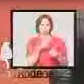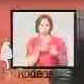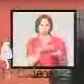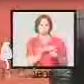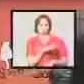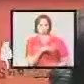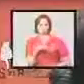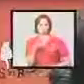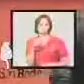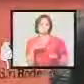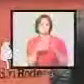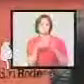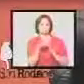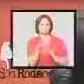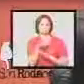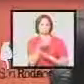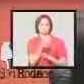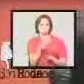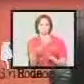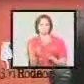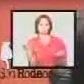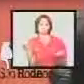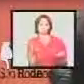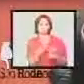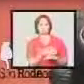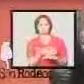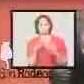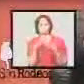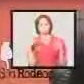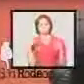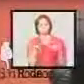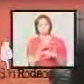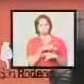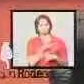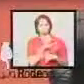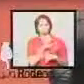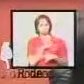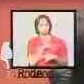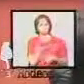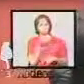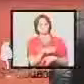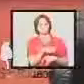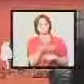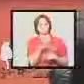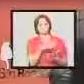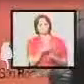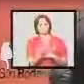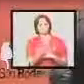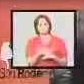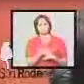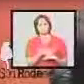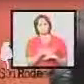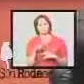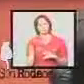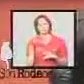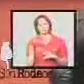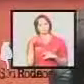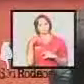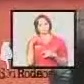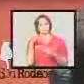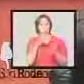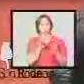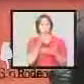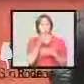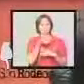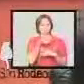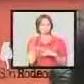que para es un apartamento, creditón, para arreglar, sí. Bueno, una línea de crédito personal, uh-huh, ¿verdad? Anda aproximadamente en 27 mil colones por millón,